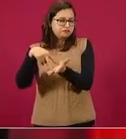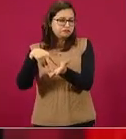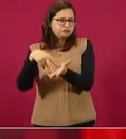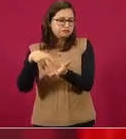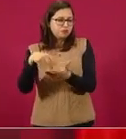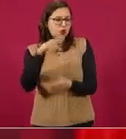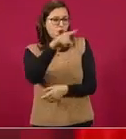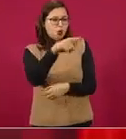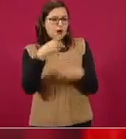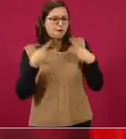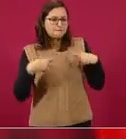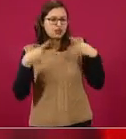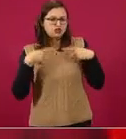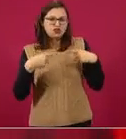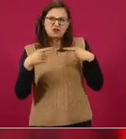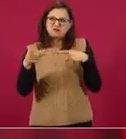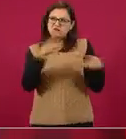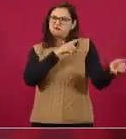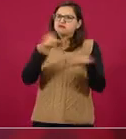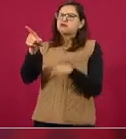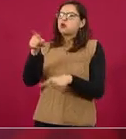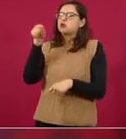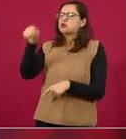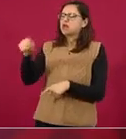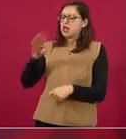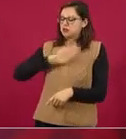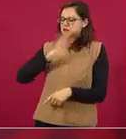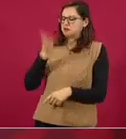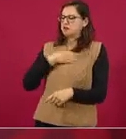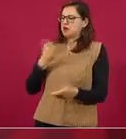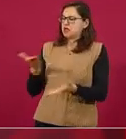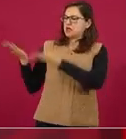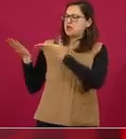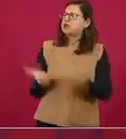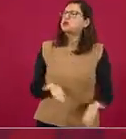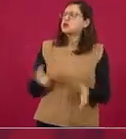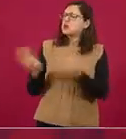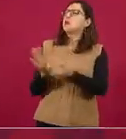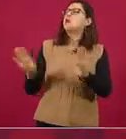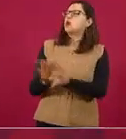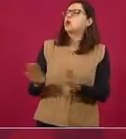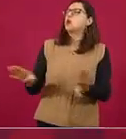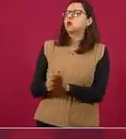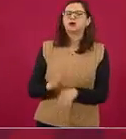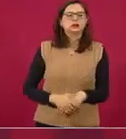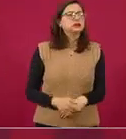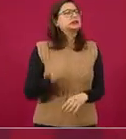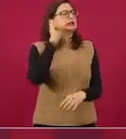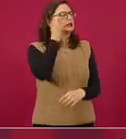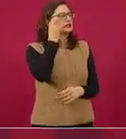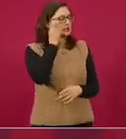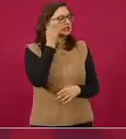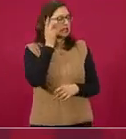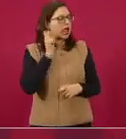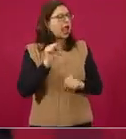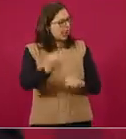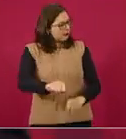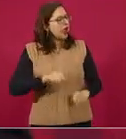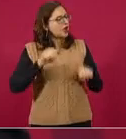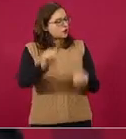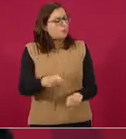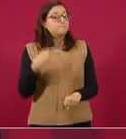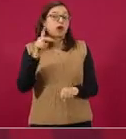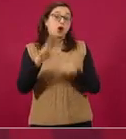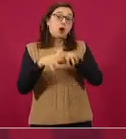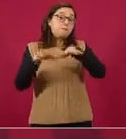Y Facundo les contestó, veníamos a caballo, pero se nos ahogó el caballo